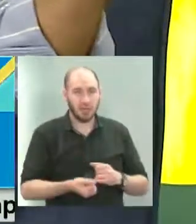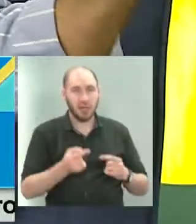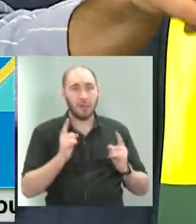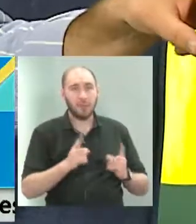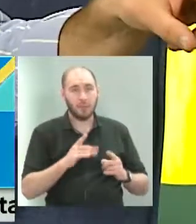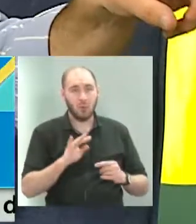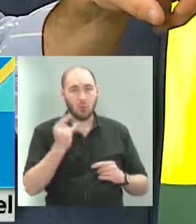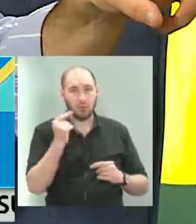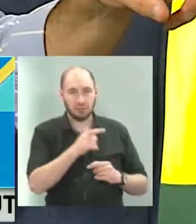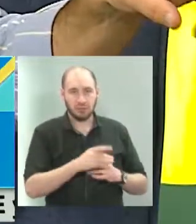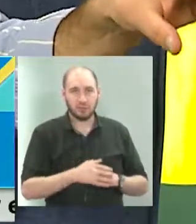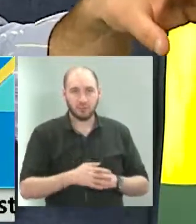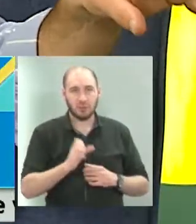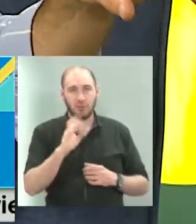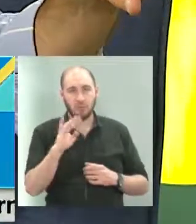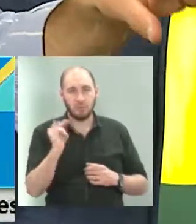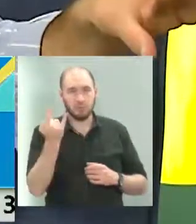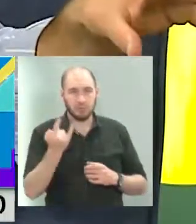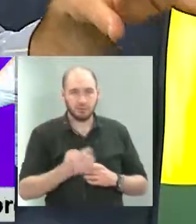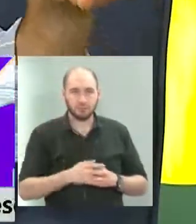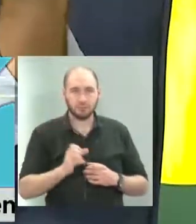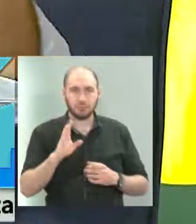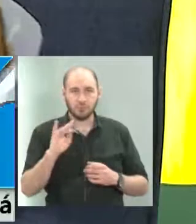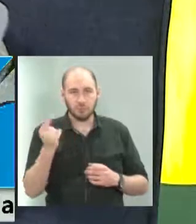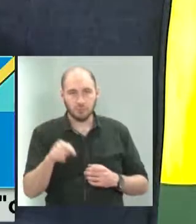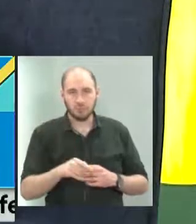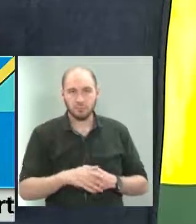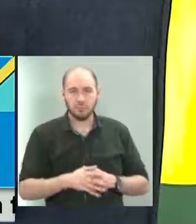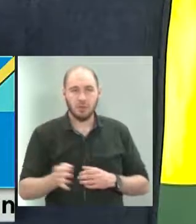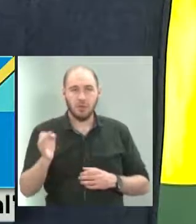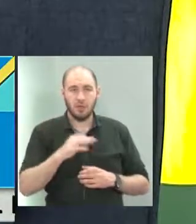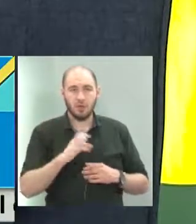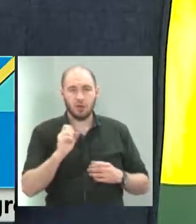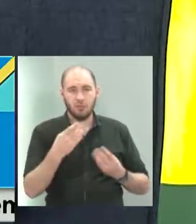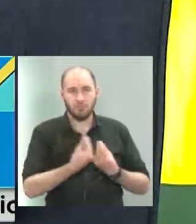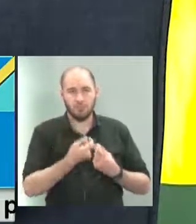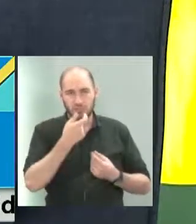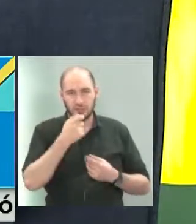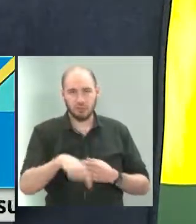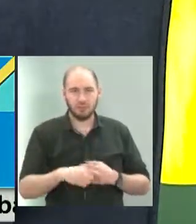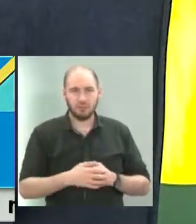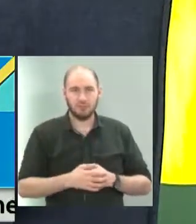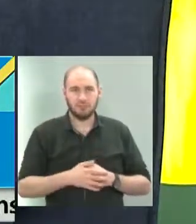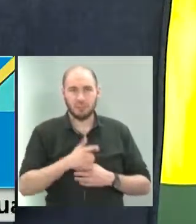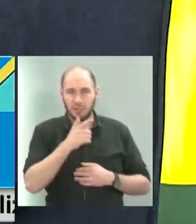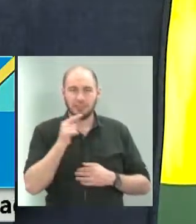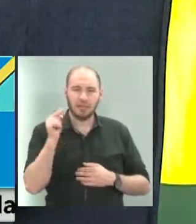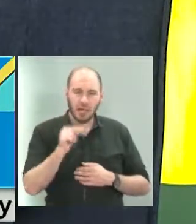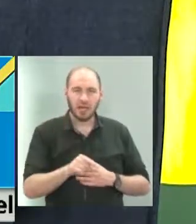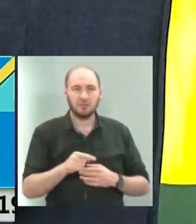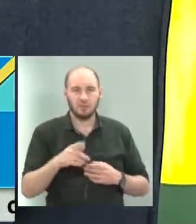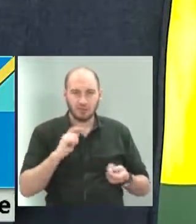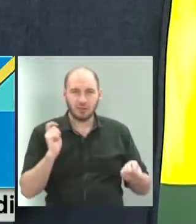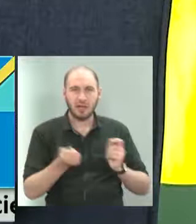hace en el club universitario, en el club de universidad, o en tantos clubes de la provincia, creo que eso es lo que va a